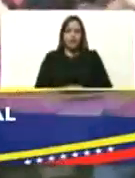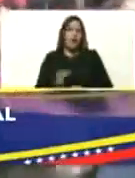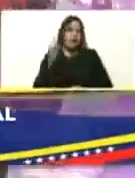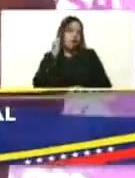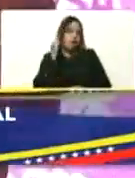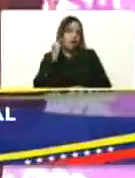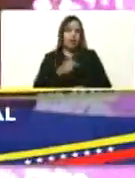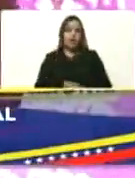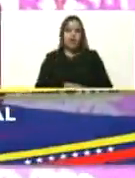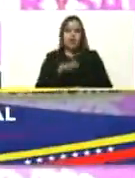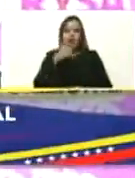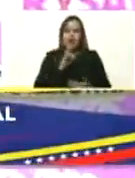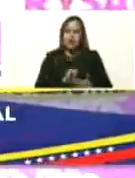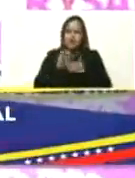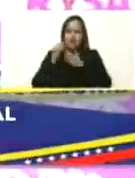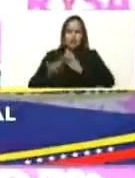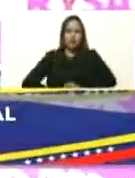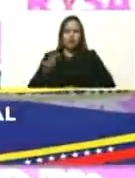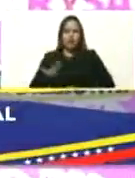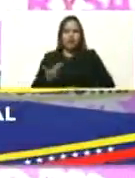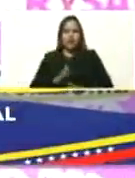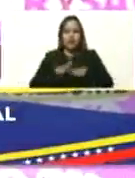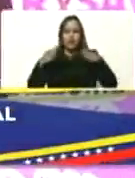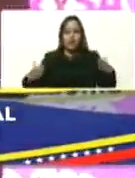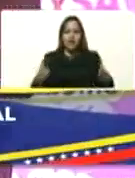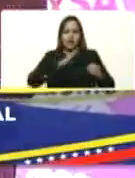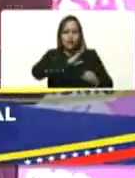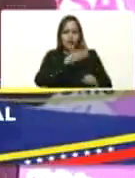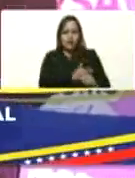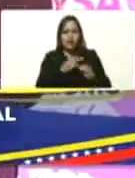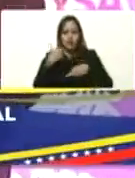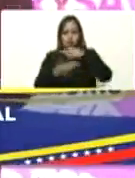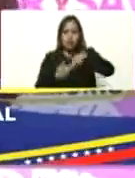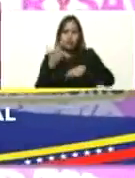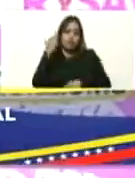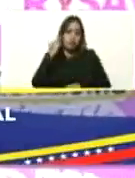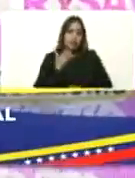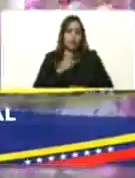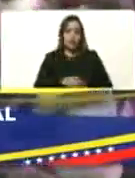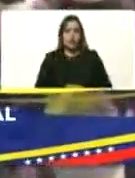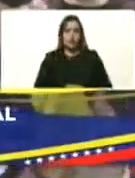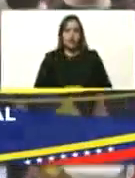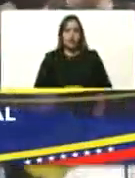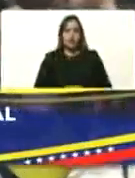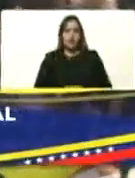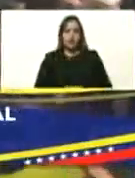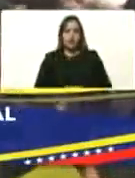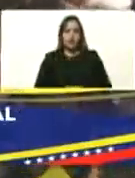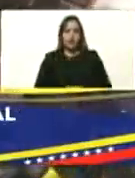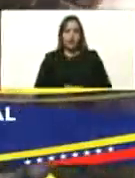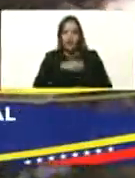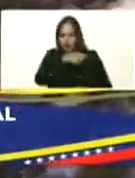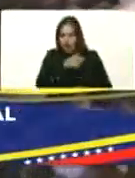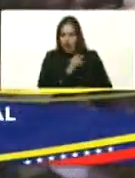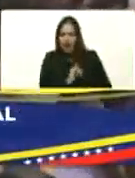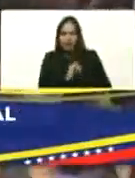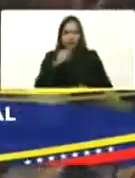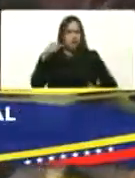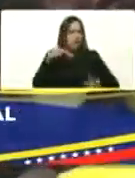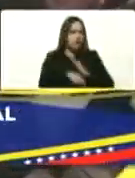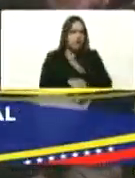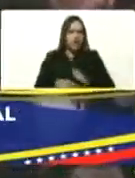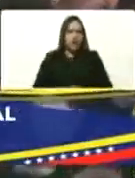son bastión fundamental y la gran fuerza colectiva de la revolución bolivariana, que es en esencia